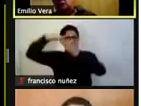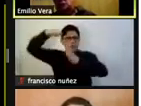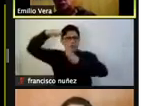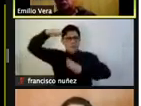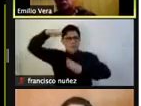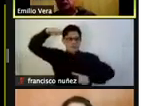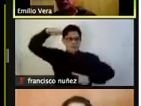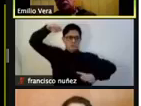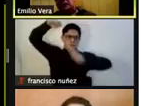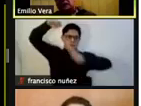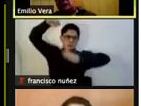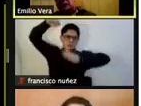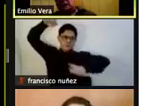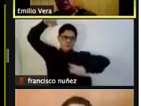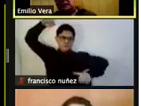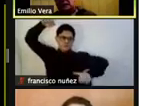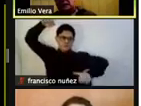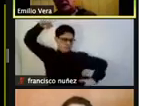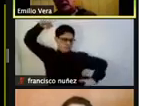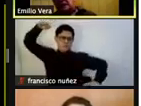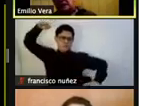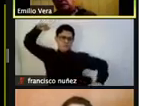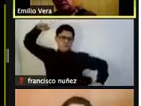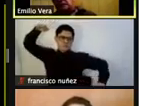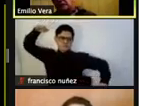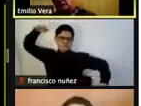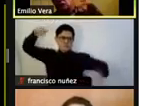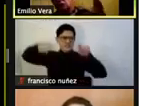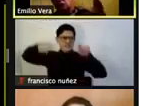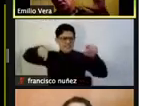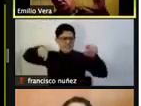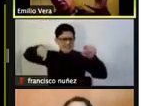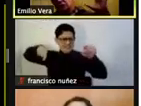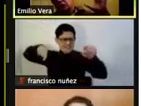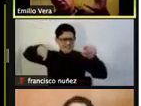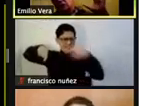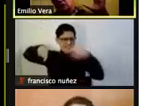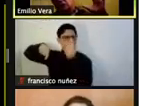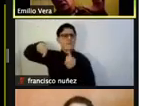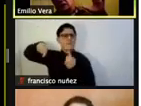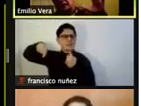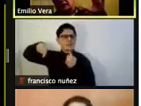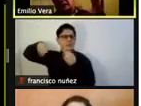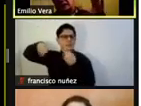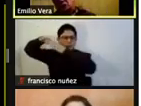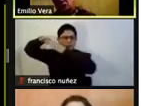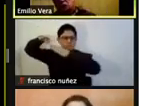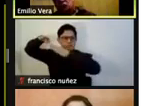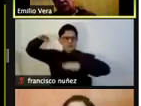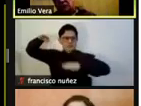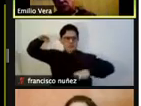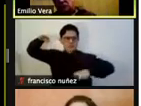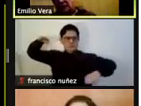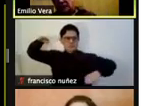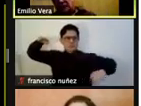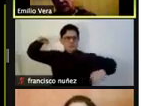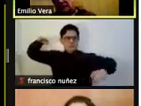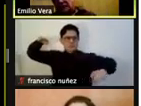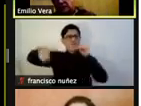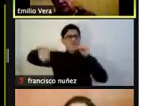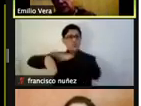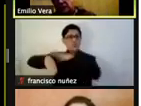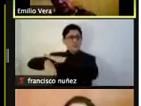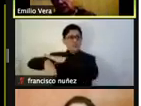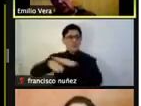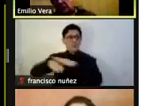detallada. Este es el perfil que dio origen a la estructura de velocidad aquí exactamente en la